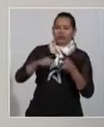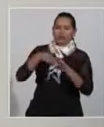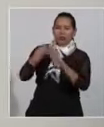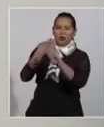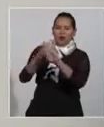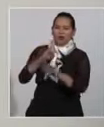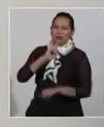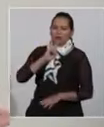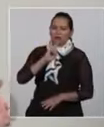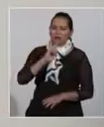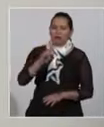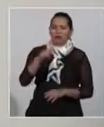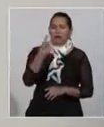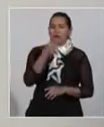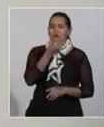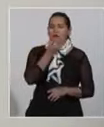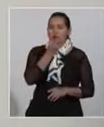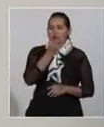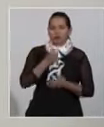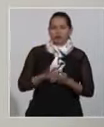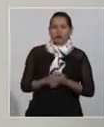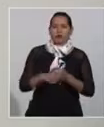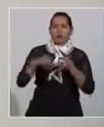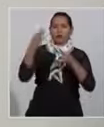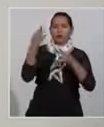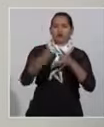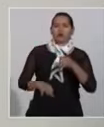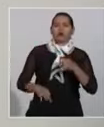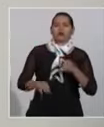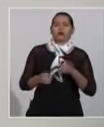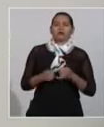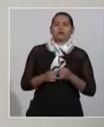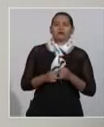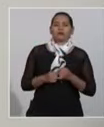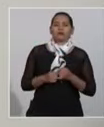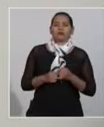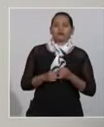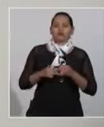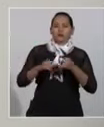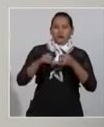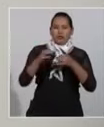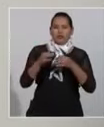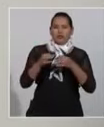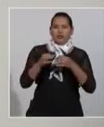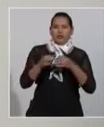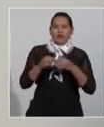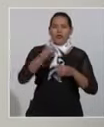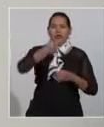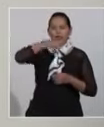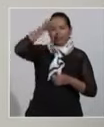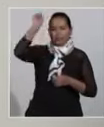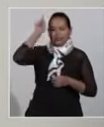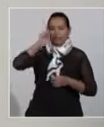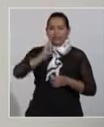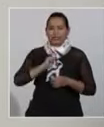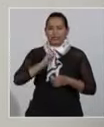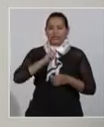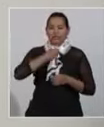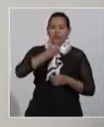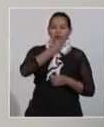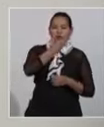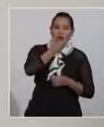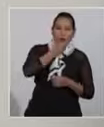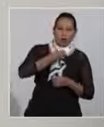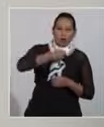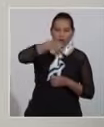1 minuto. Por último, en la etapa de cierre, la candidata y los candidatos van a disponer de 2 minutos para sus